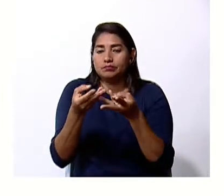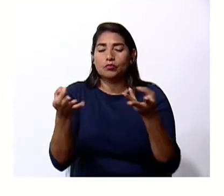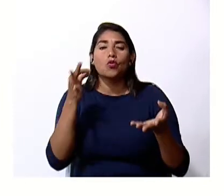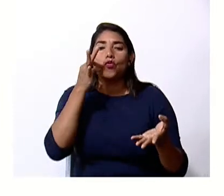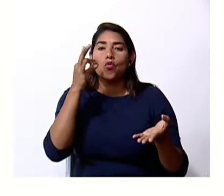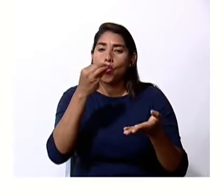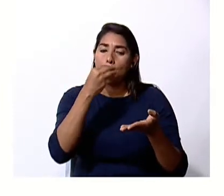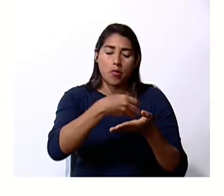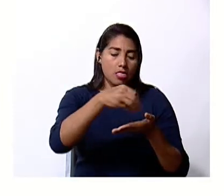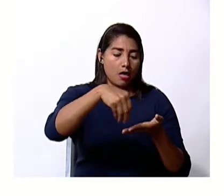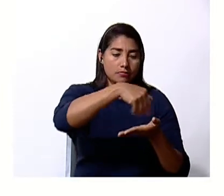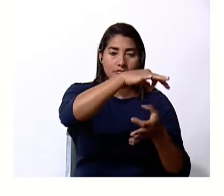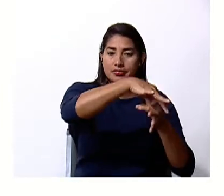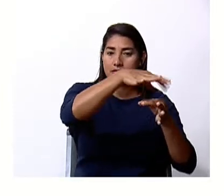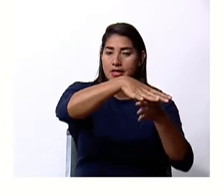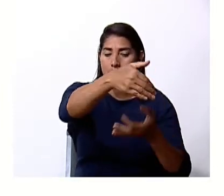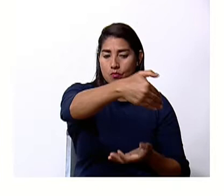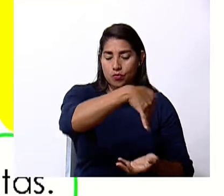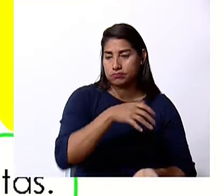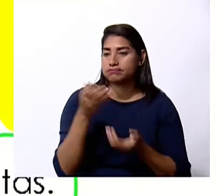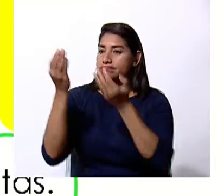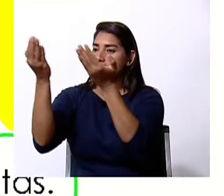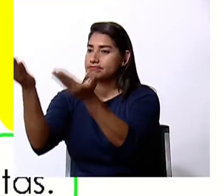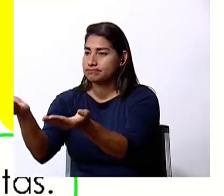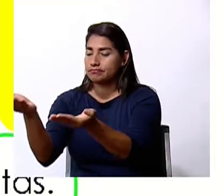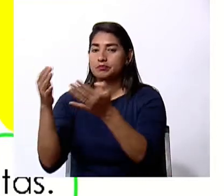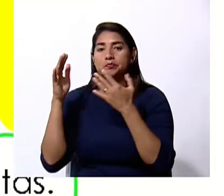pagaba con productos del campo.